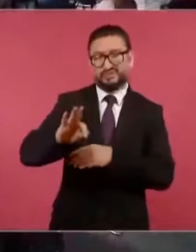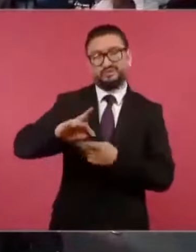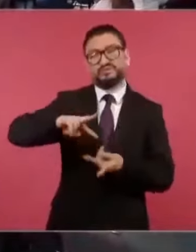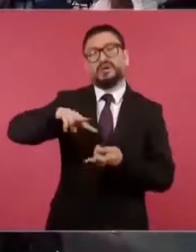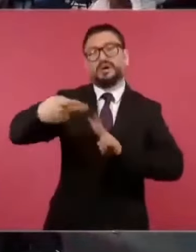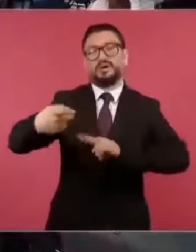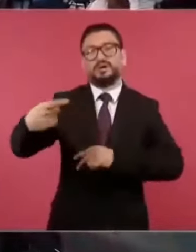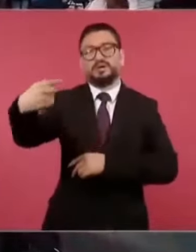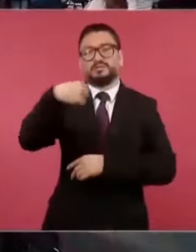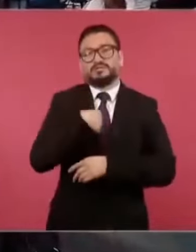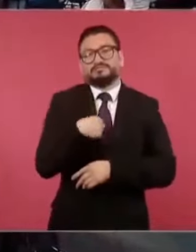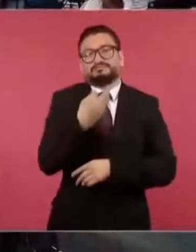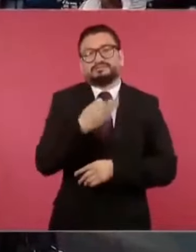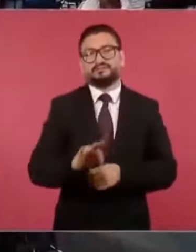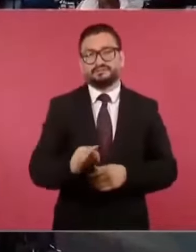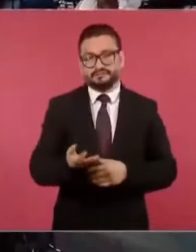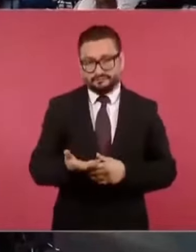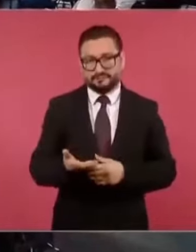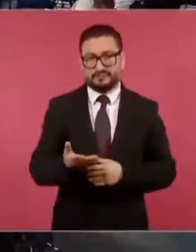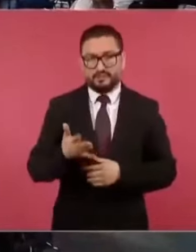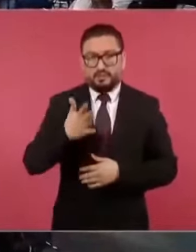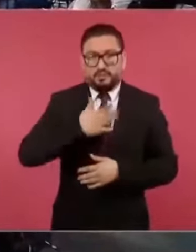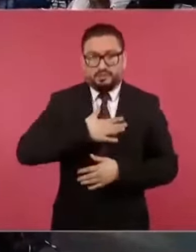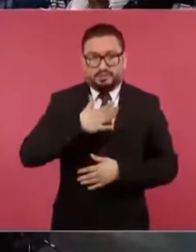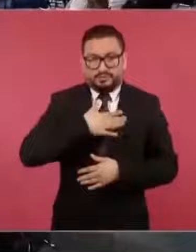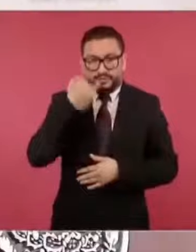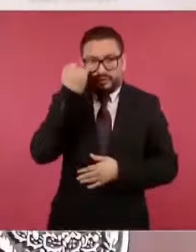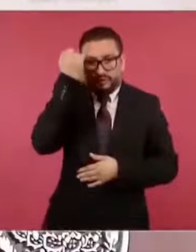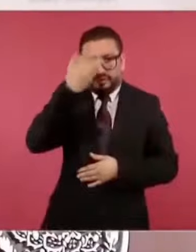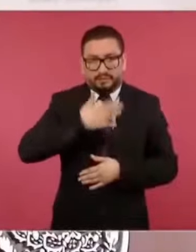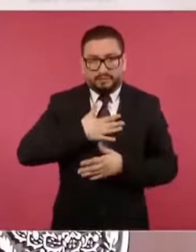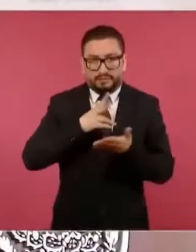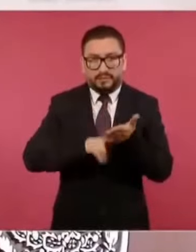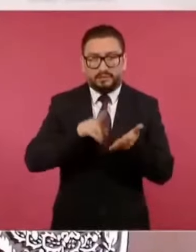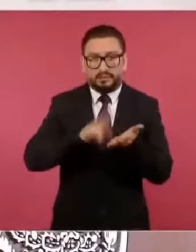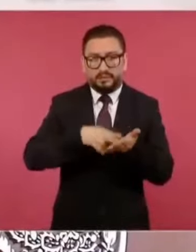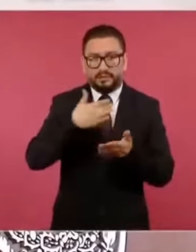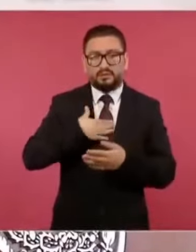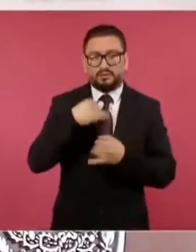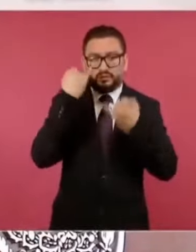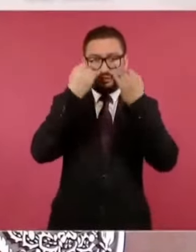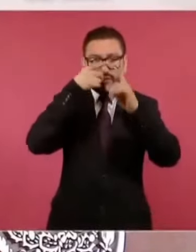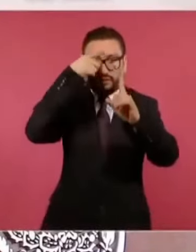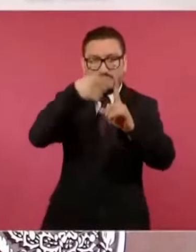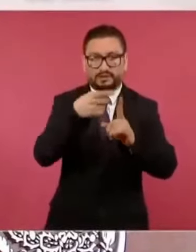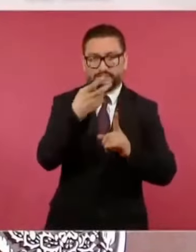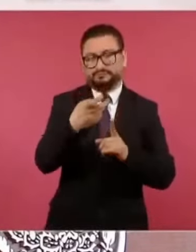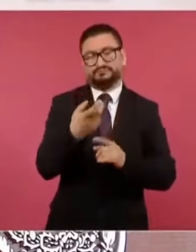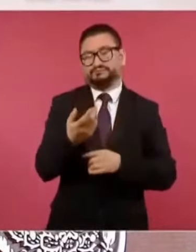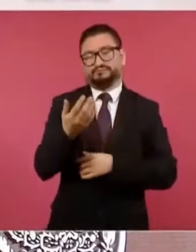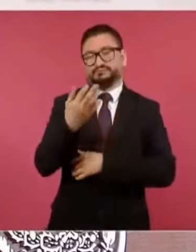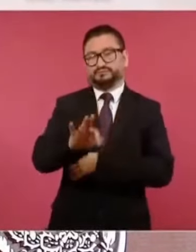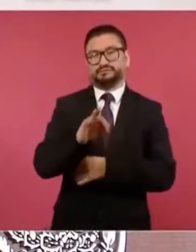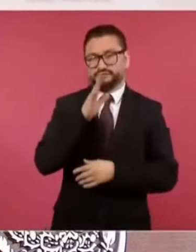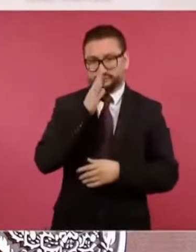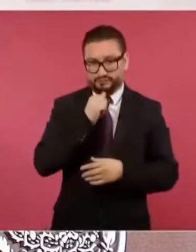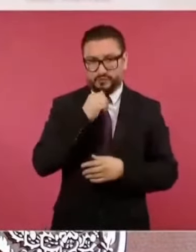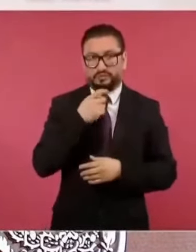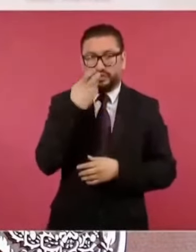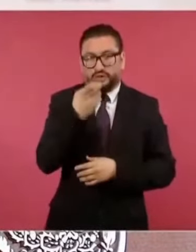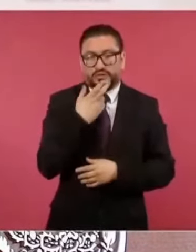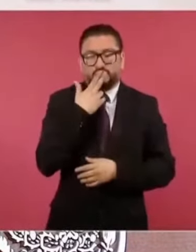a mí mismo, a mis convicciones, a mis principios, a mis ideales, que es lo que estimo